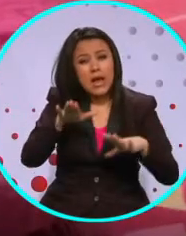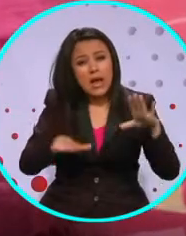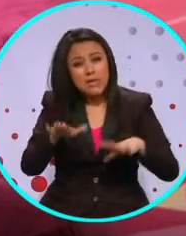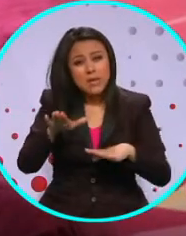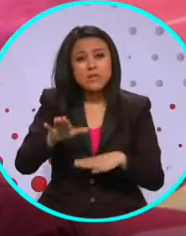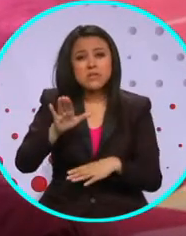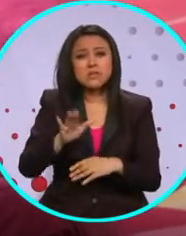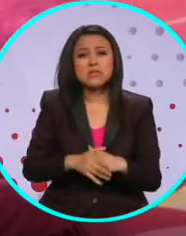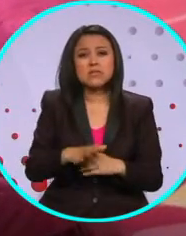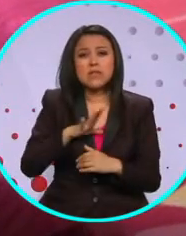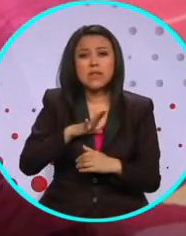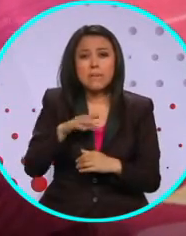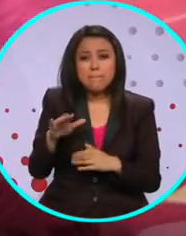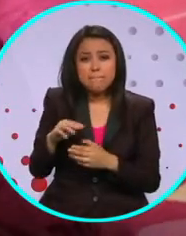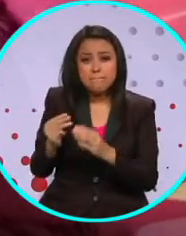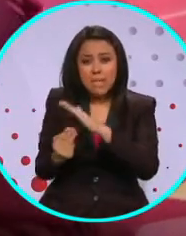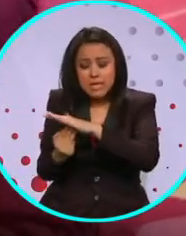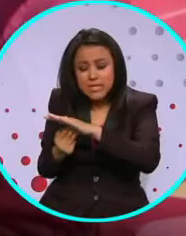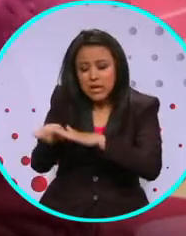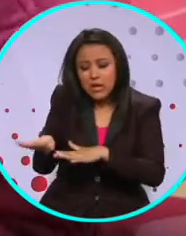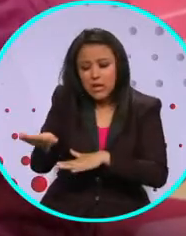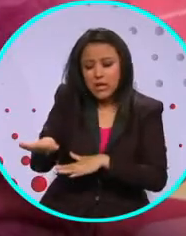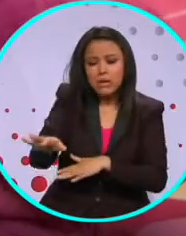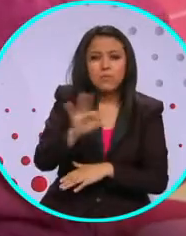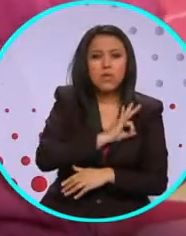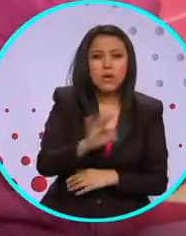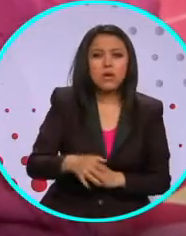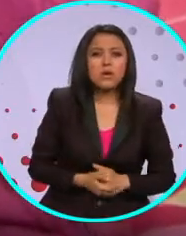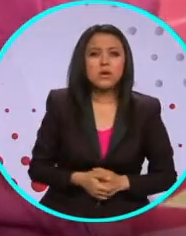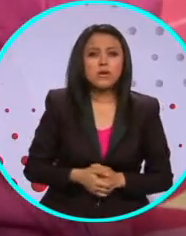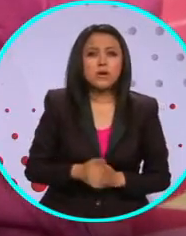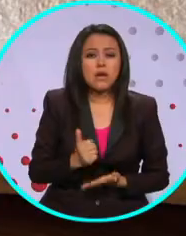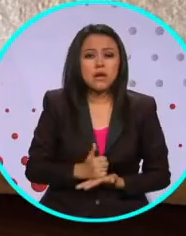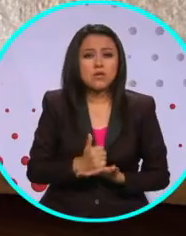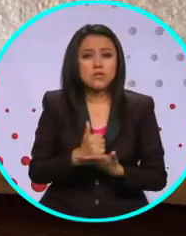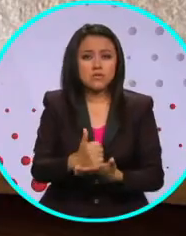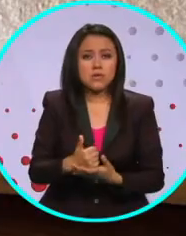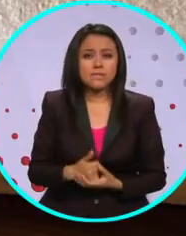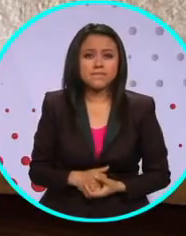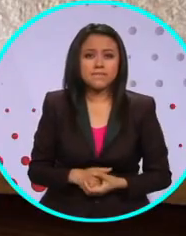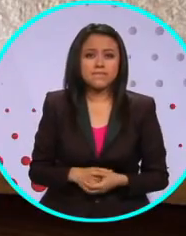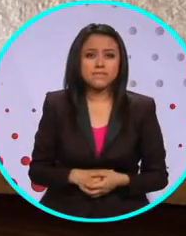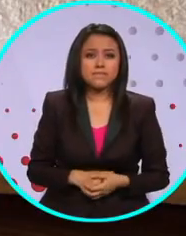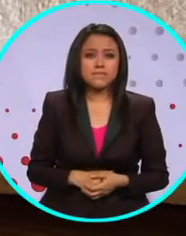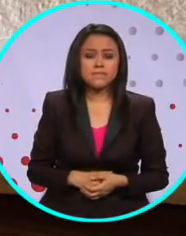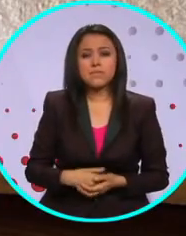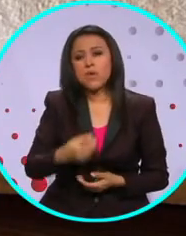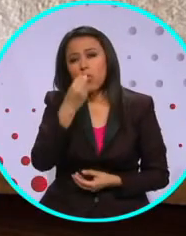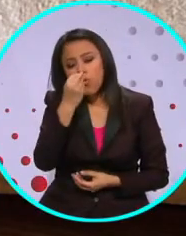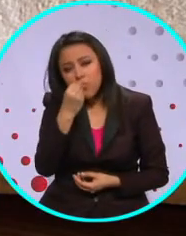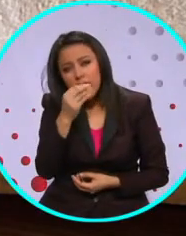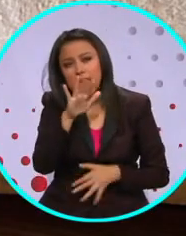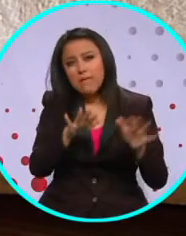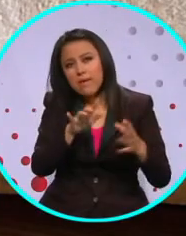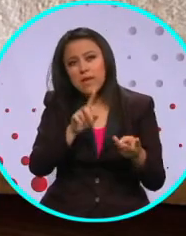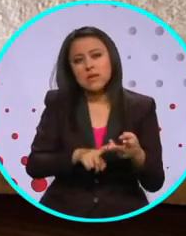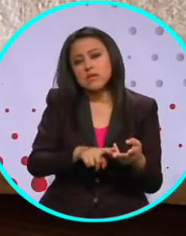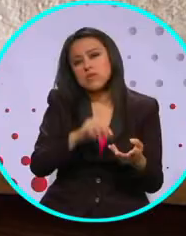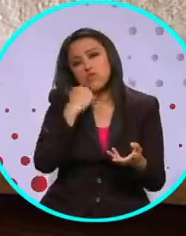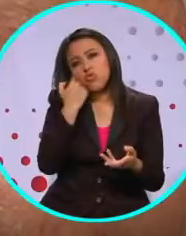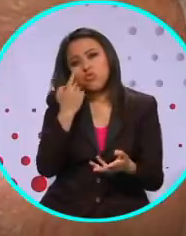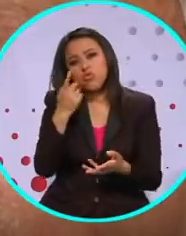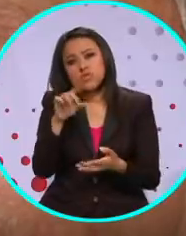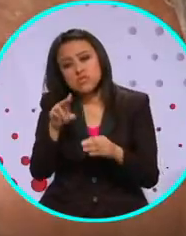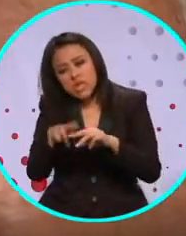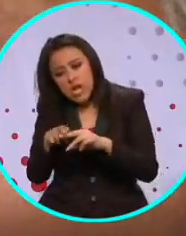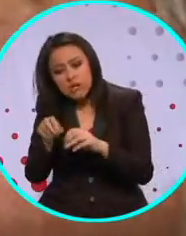ella se agarra de las mesas o de donde puede. Y se le ayuda para que tome sus alimentos o que se vaya para la